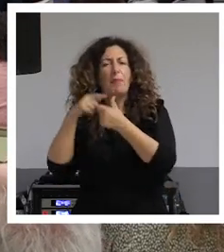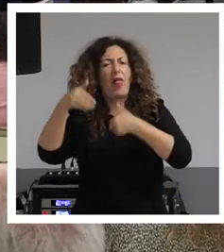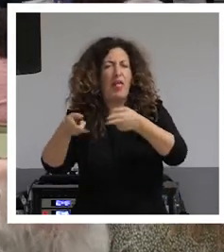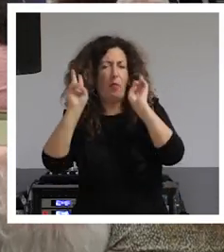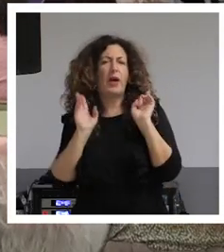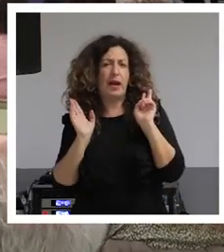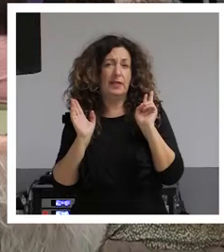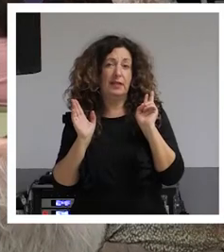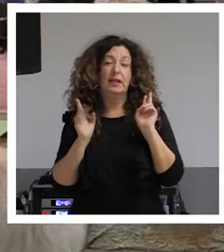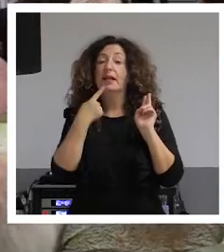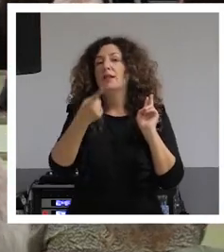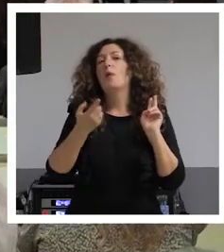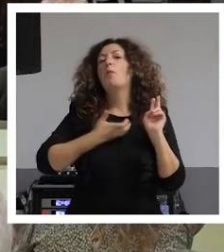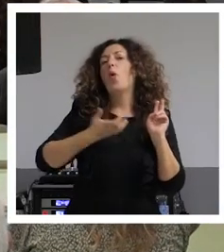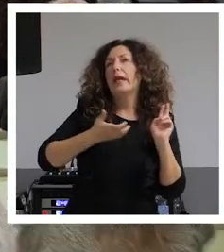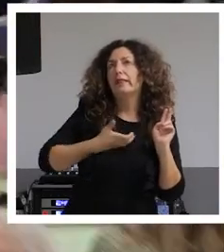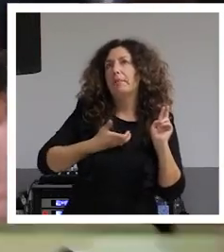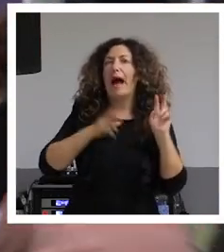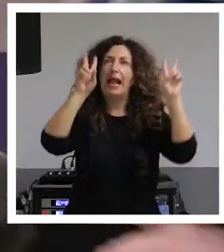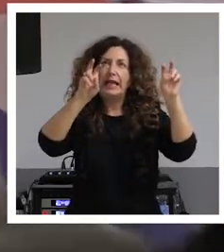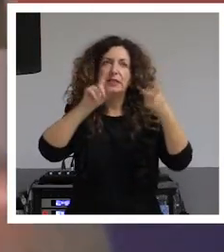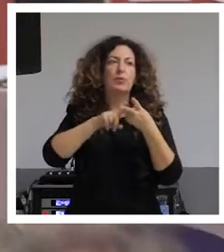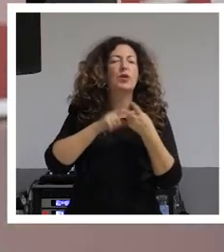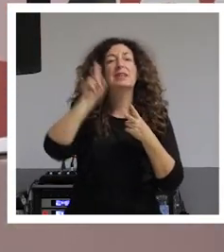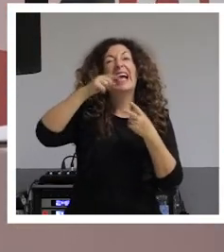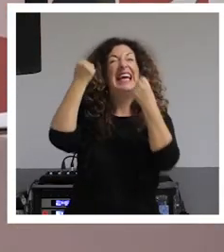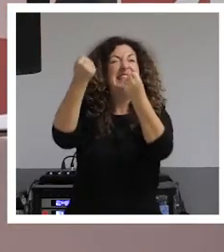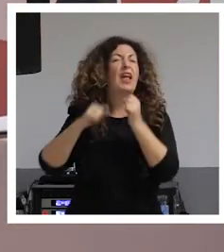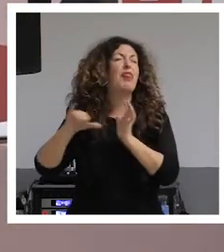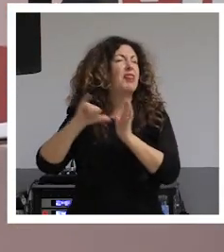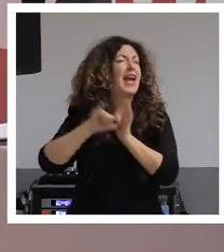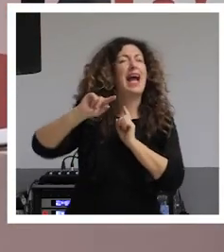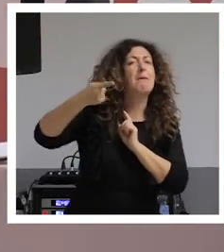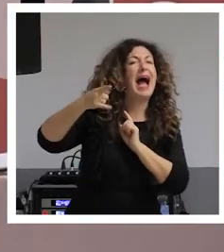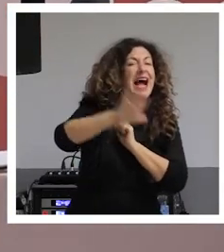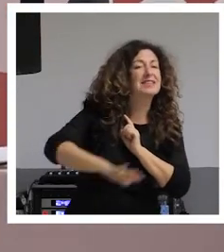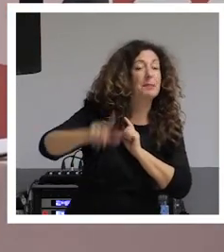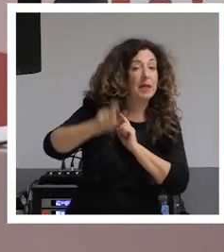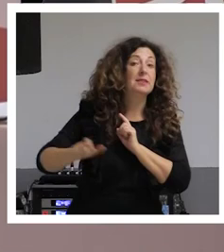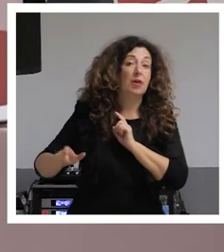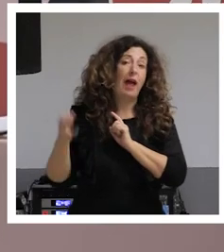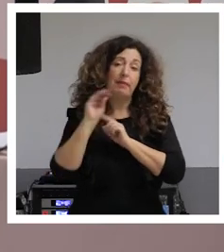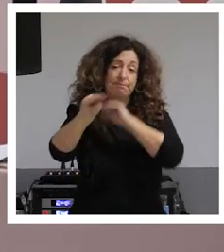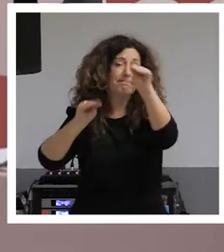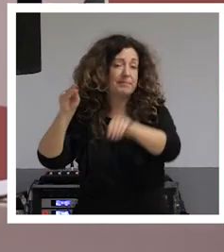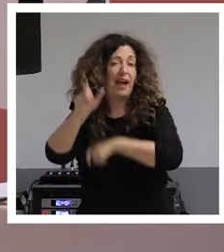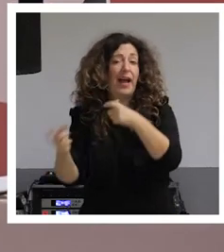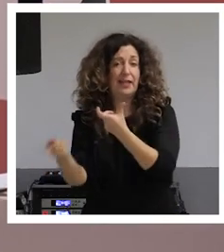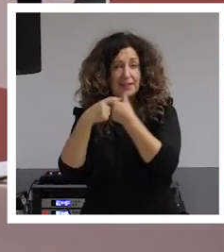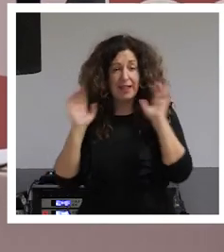evidentemente cuando hablas de municipalismo y cuando hablas de la institución más cercana a la gente tienes que contar con la gente